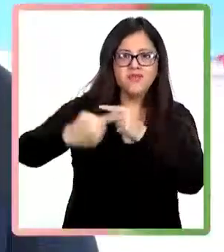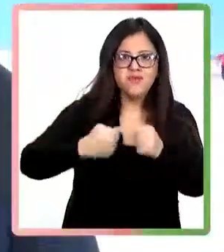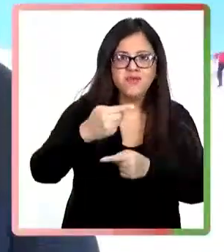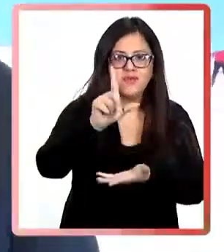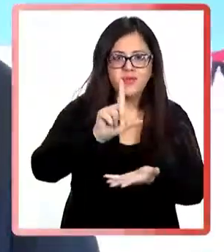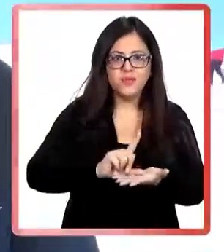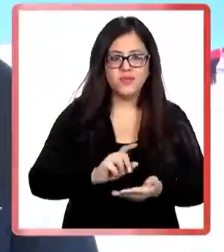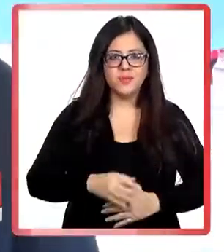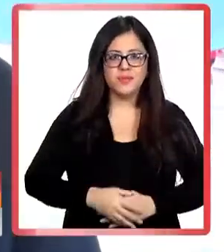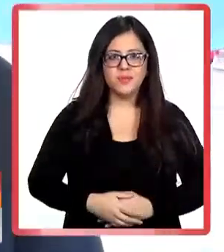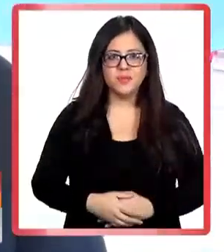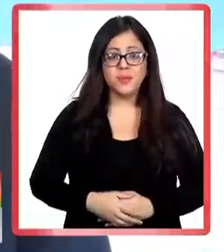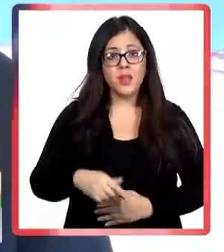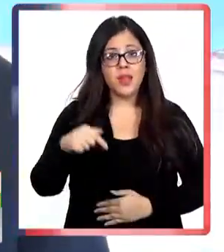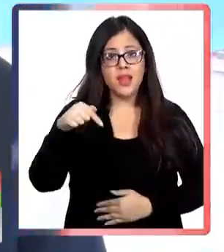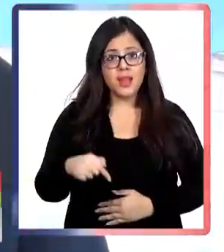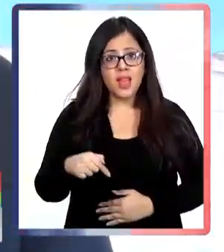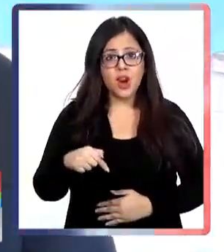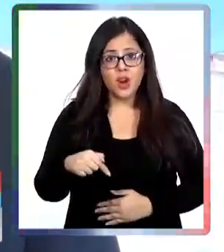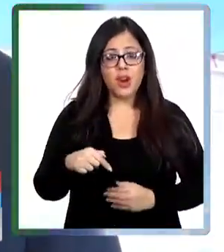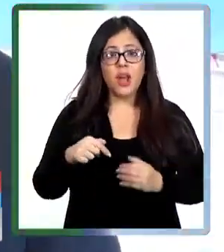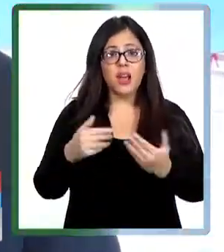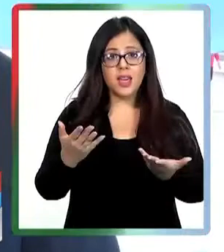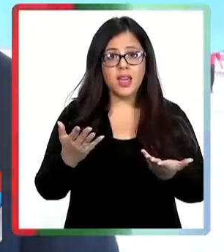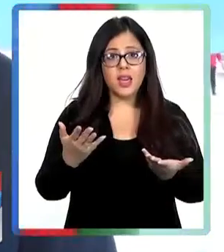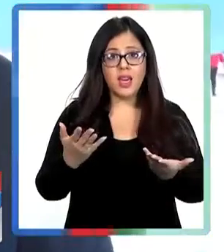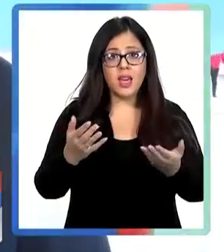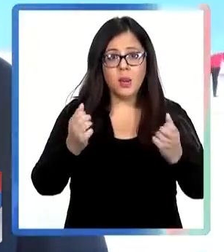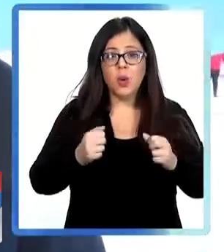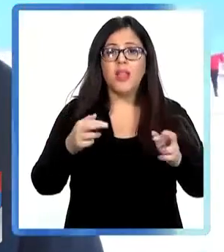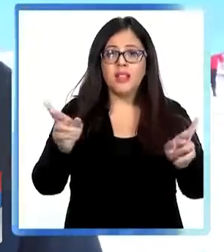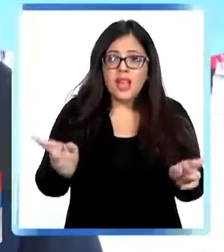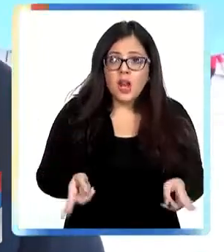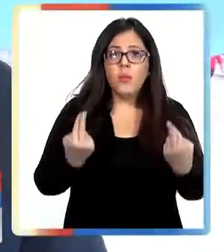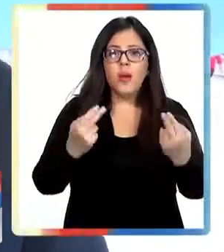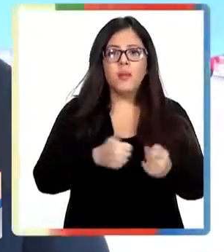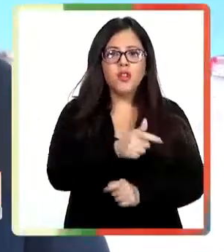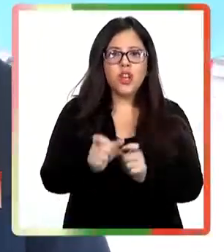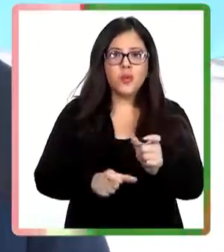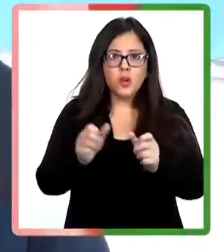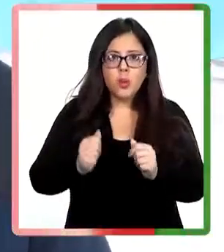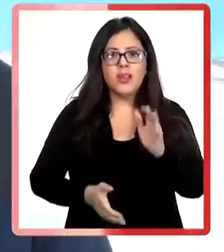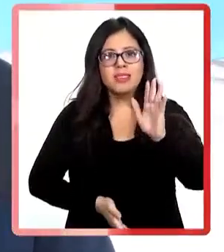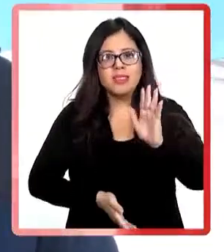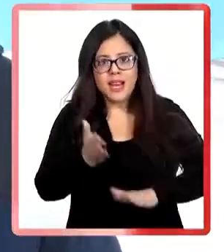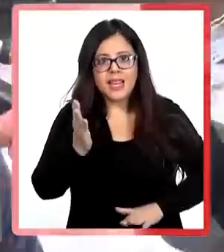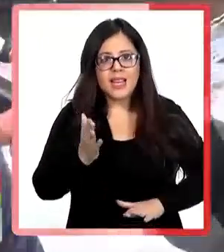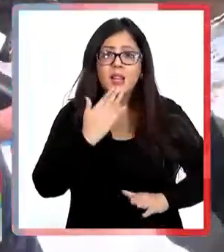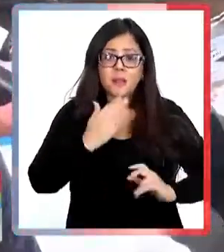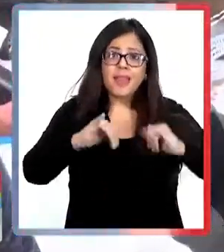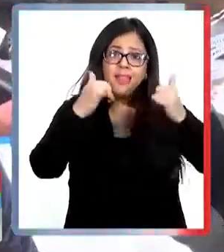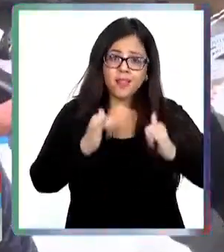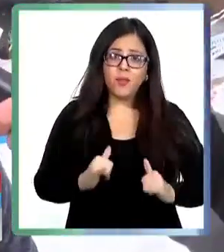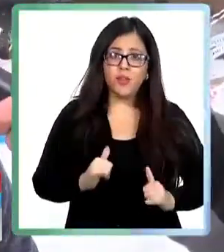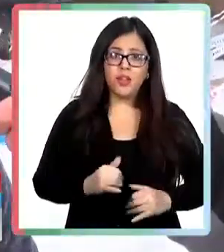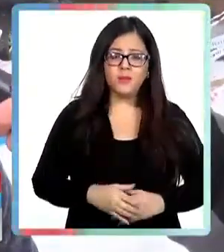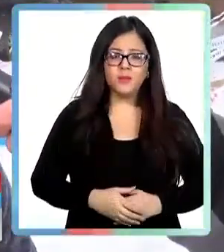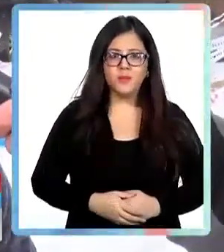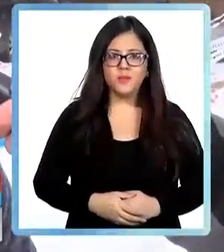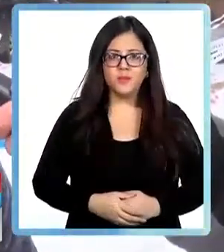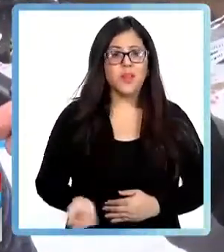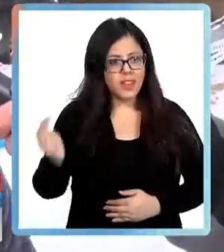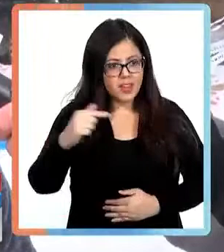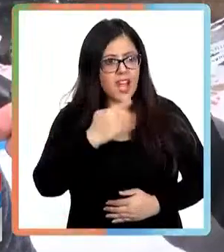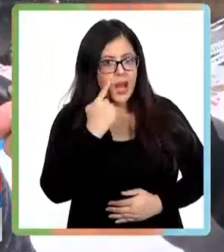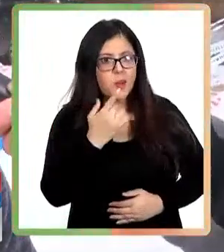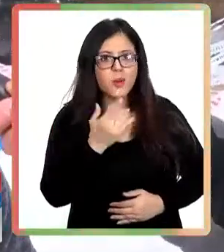se vuelva a poderse reactivarse para que toda la gente pueda salir a poderlo pasarlo bien. Que vengan a conocer porque es muy